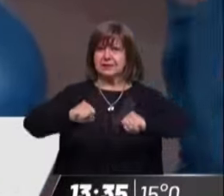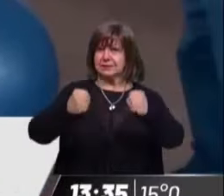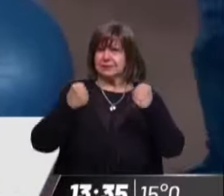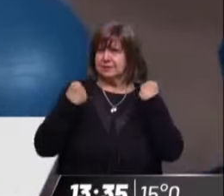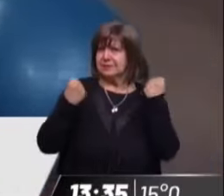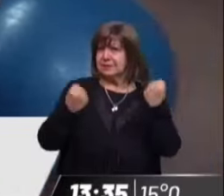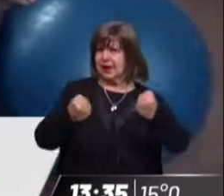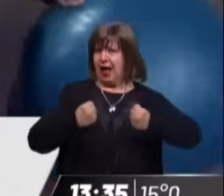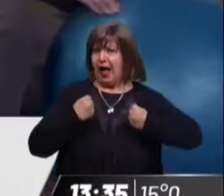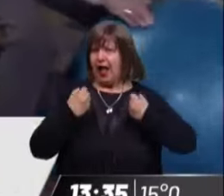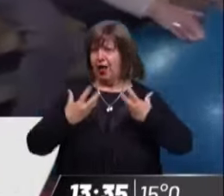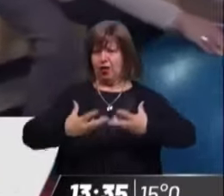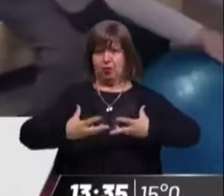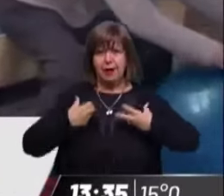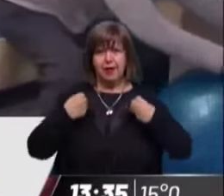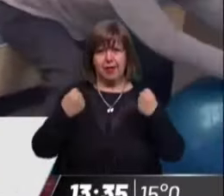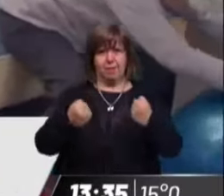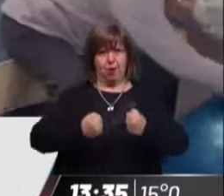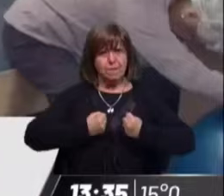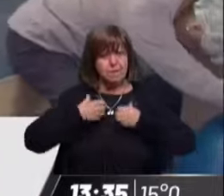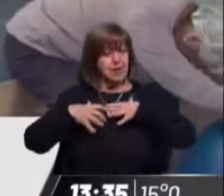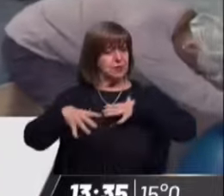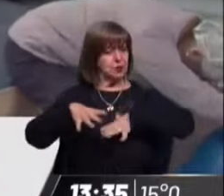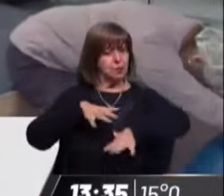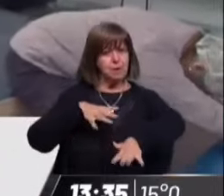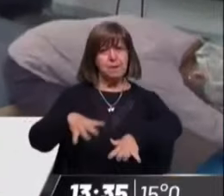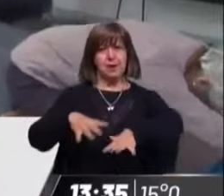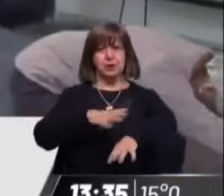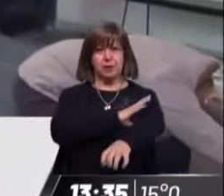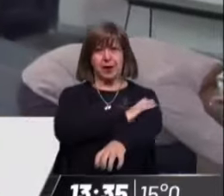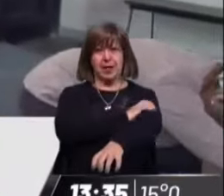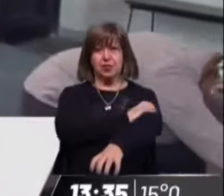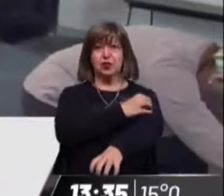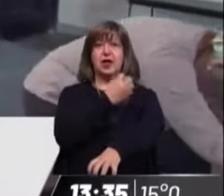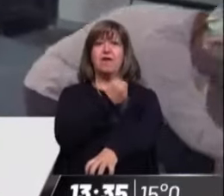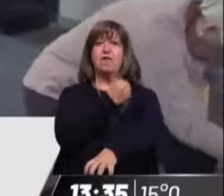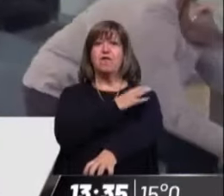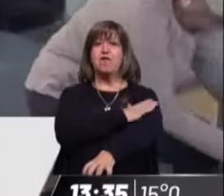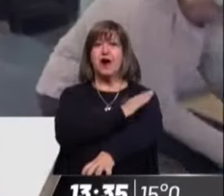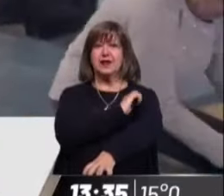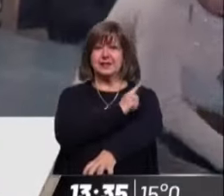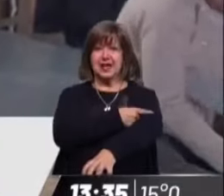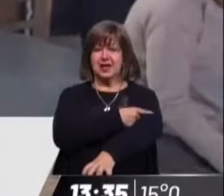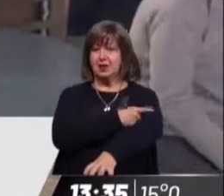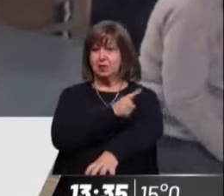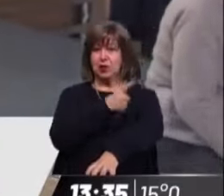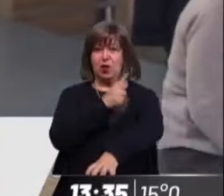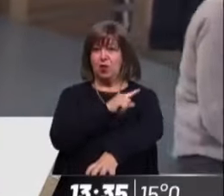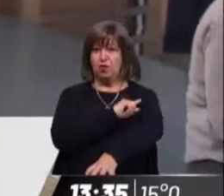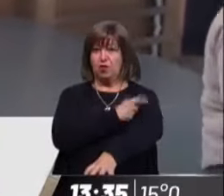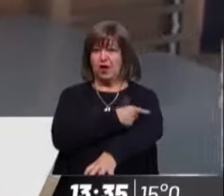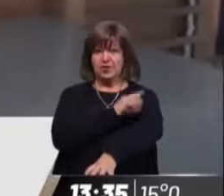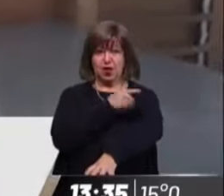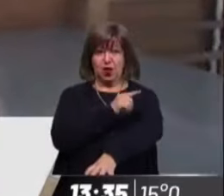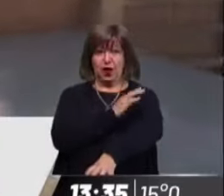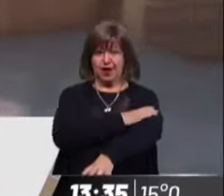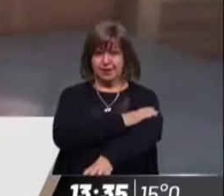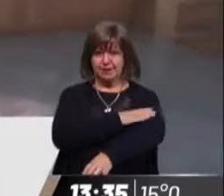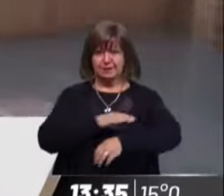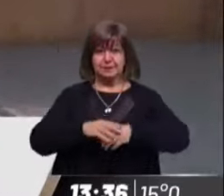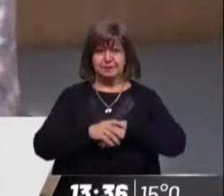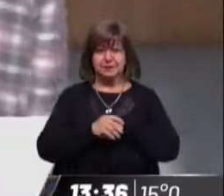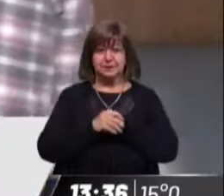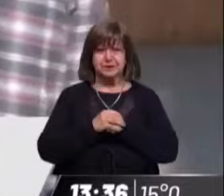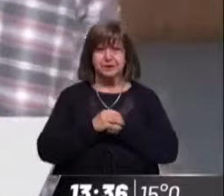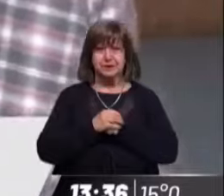de improvisación. A ver, los vamos a escuchar un ratito, ¿eh? Bueno, mirá, nos quedamos, no vamos a decir, que se